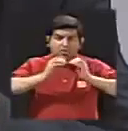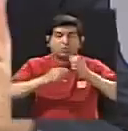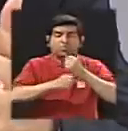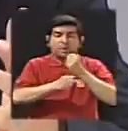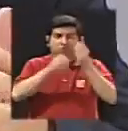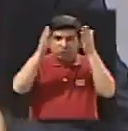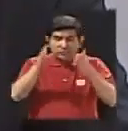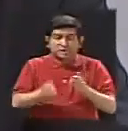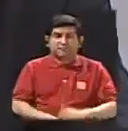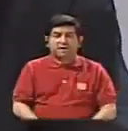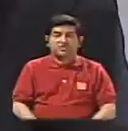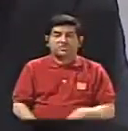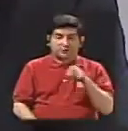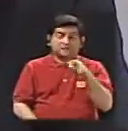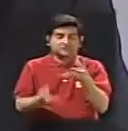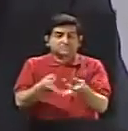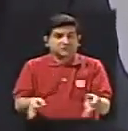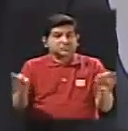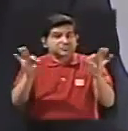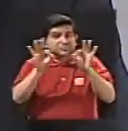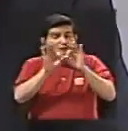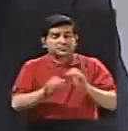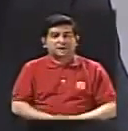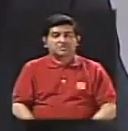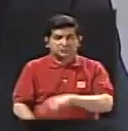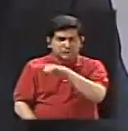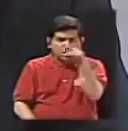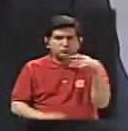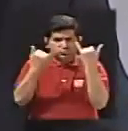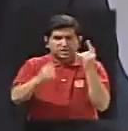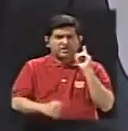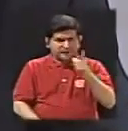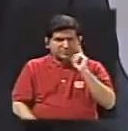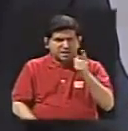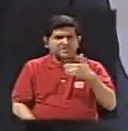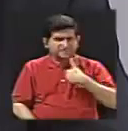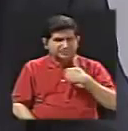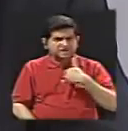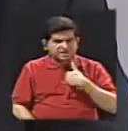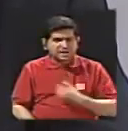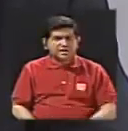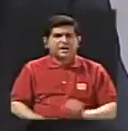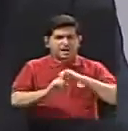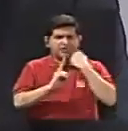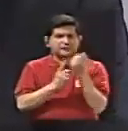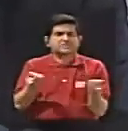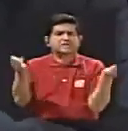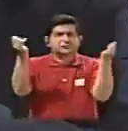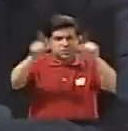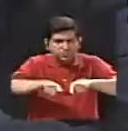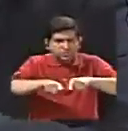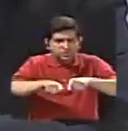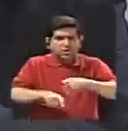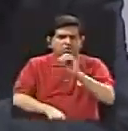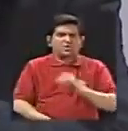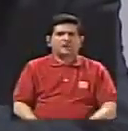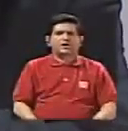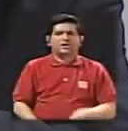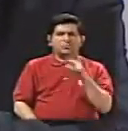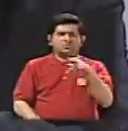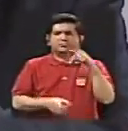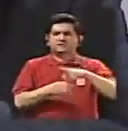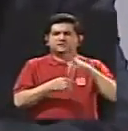una planilla tan grande se hace significativo. Si ustedes habían sido advertidos de alguna forma de que eso podía ocurrir, y qué participación